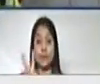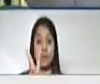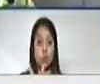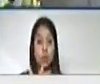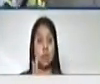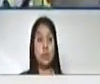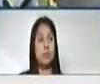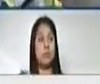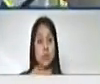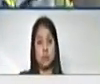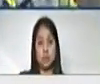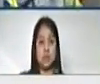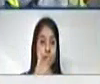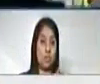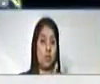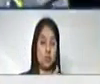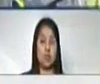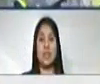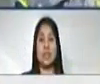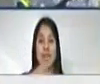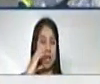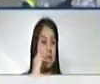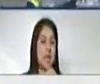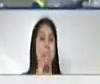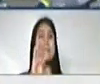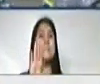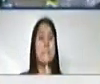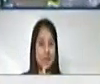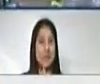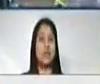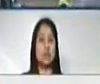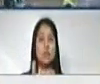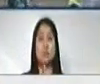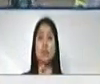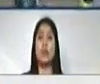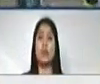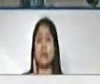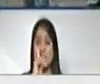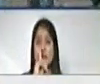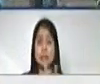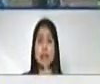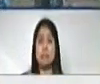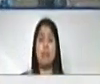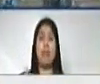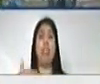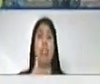Estamos entonces con esta transmisión especial de la llegada de otro